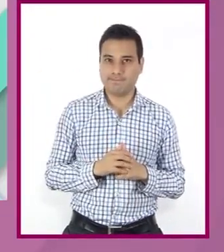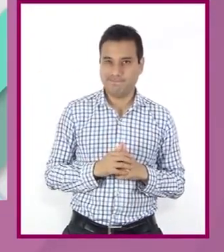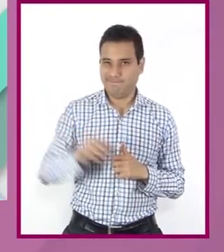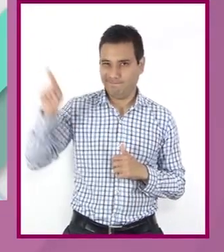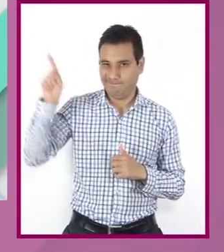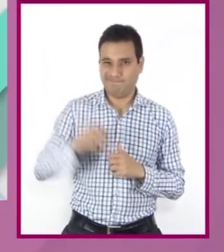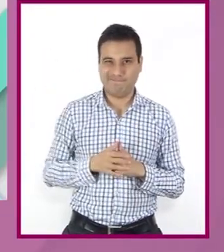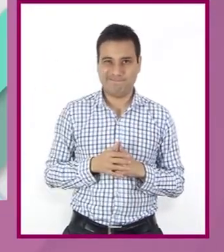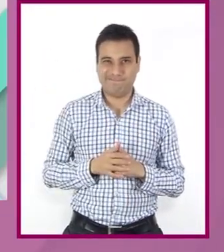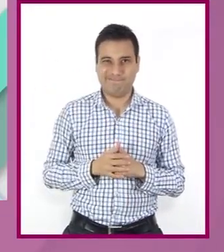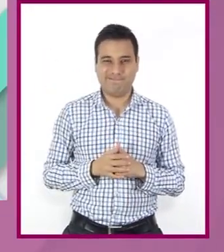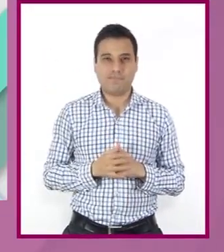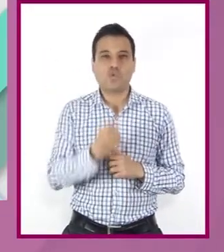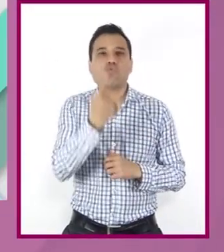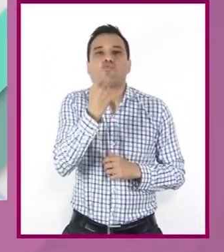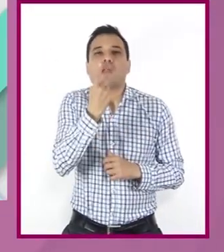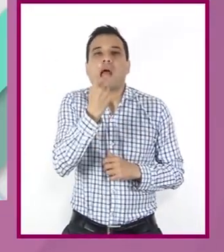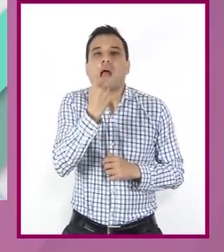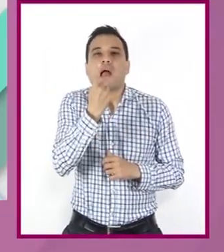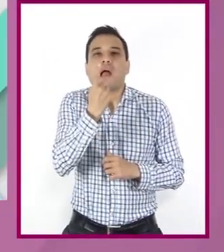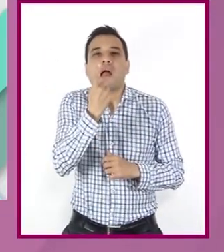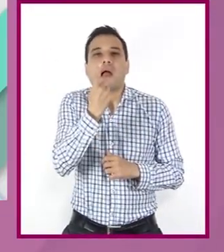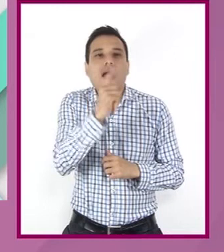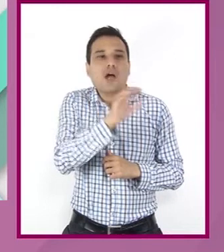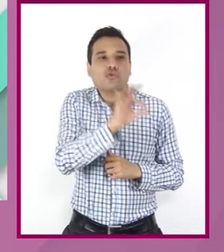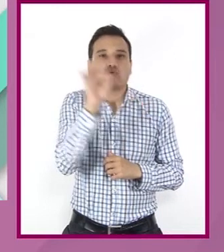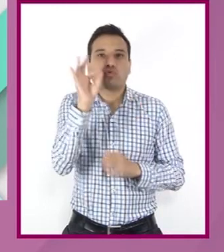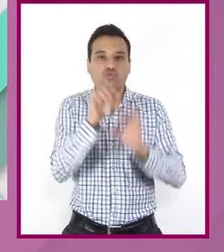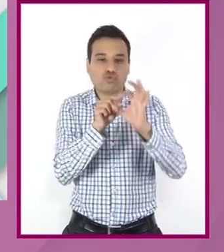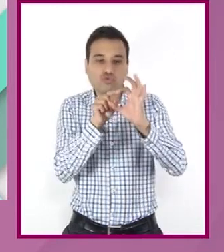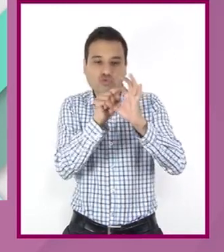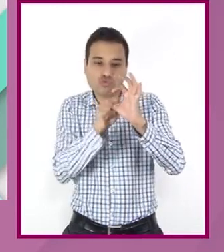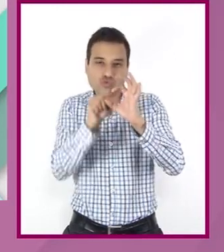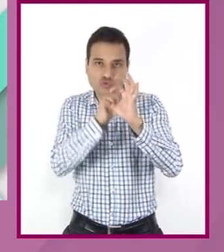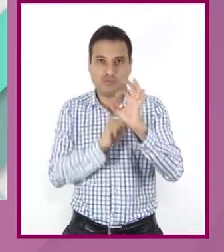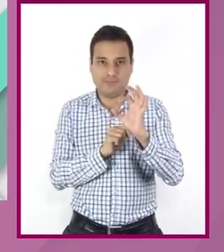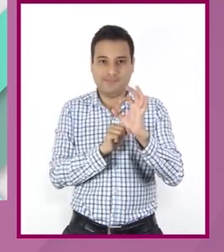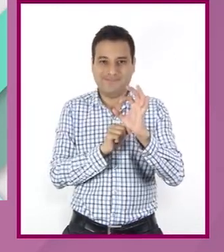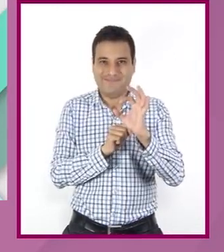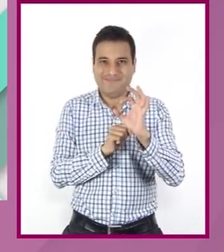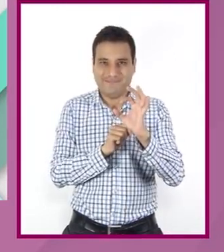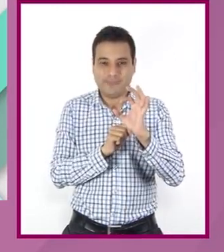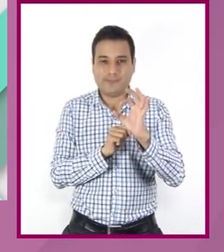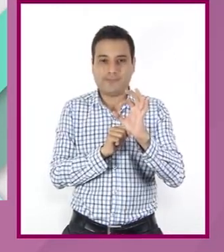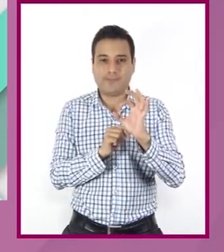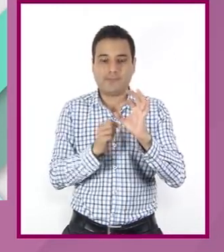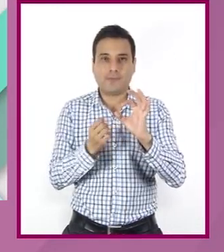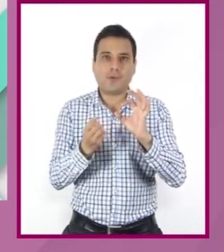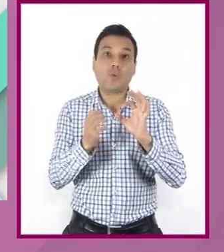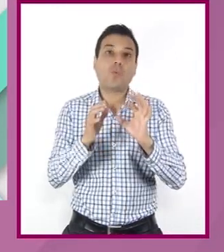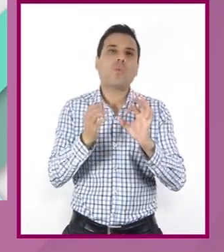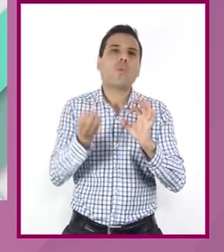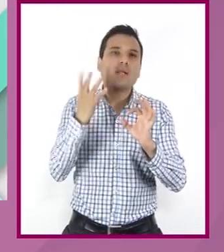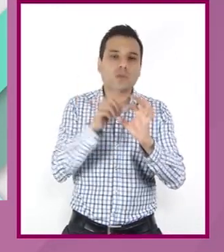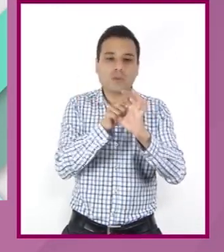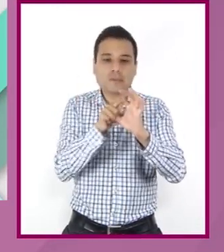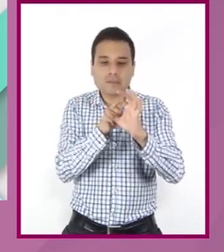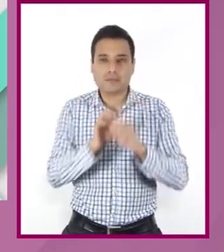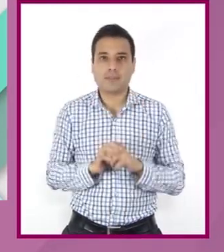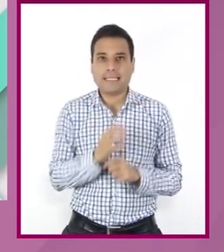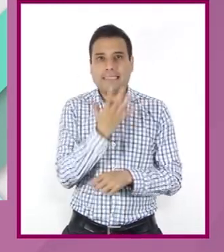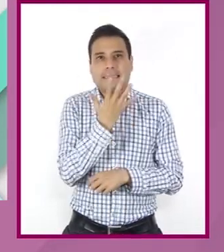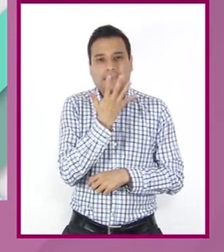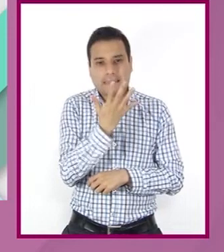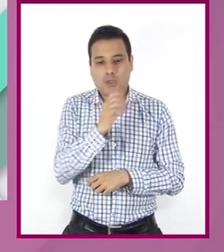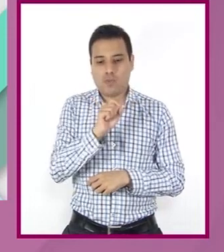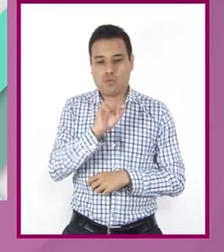observar la celdilla de un panal de abejas en color amarillo. La medida de cada lado de la celdilla es de aproximadamente